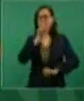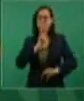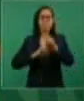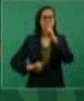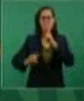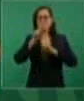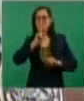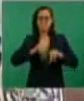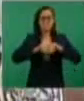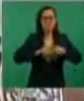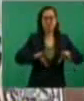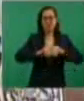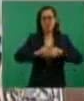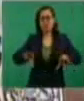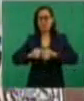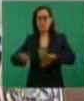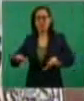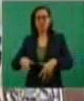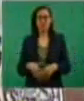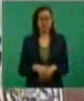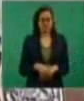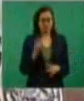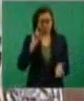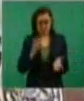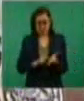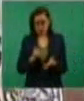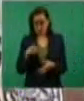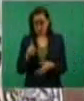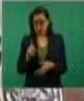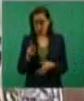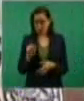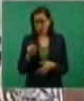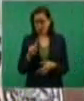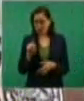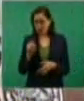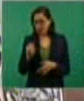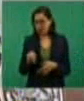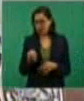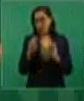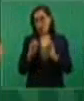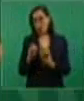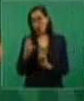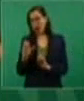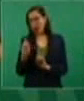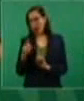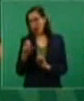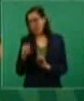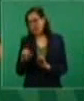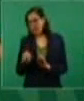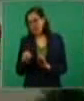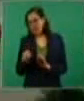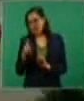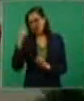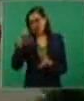El propio Instituto Nacional Electoral puede actuar de oficio cuando haya evidencias de transgresión a